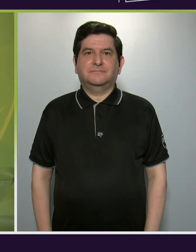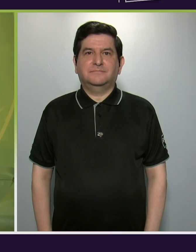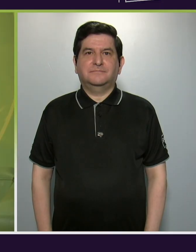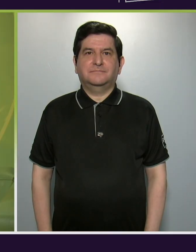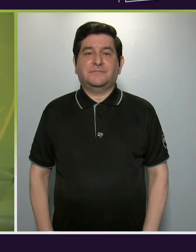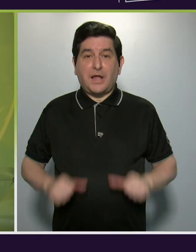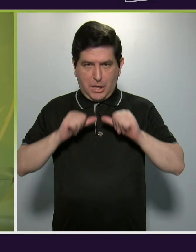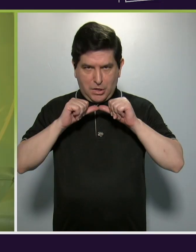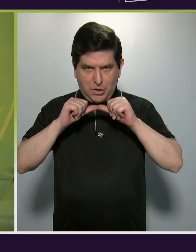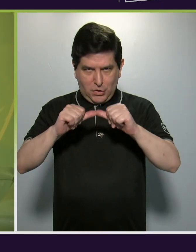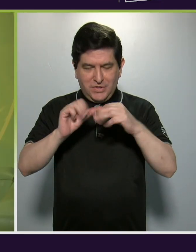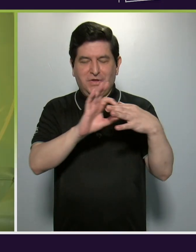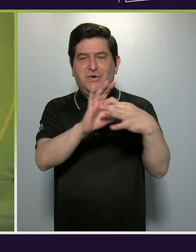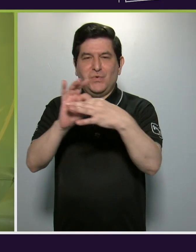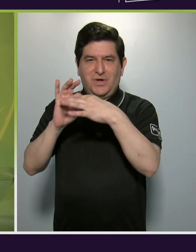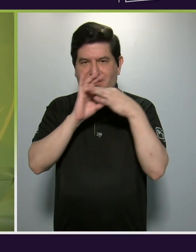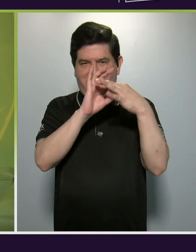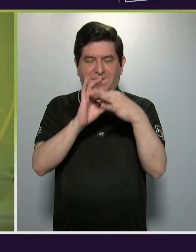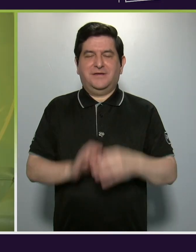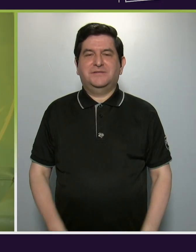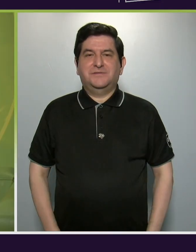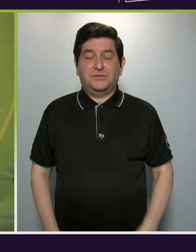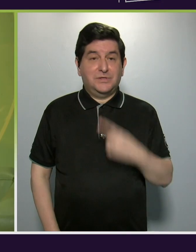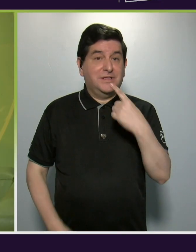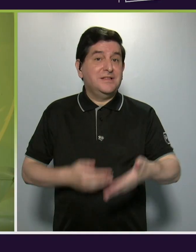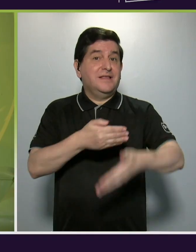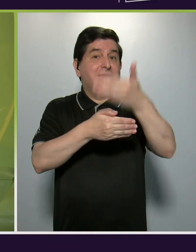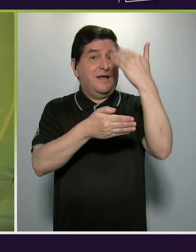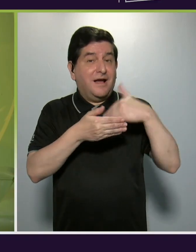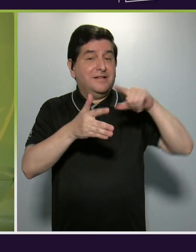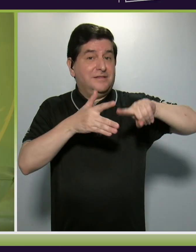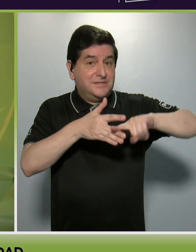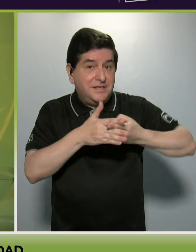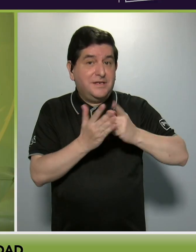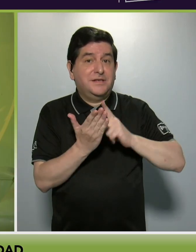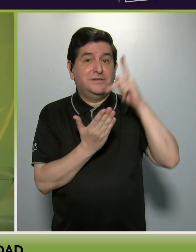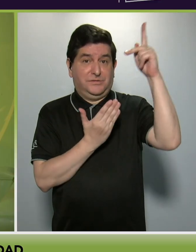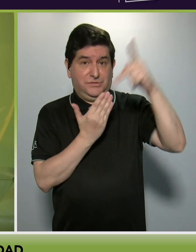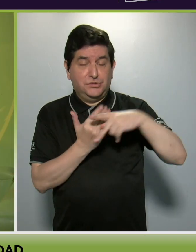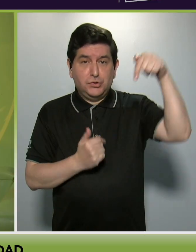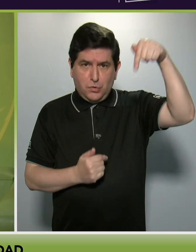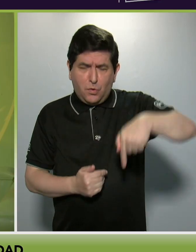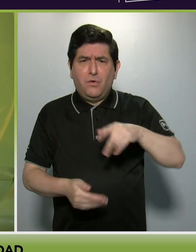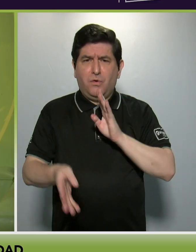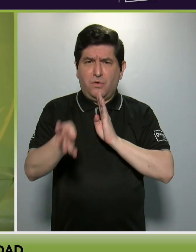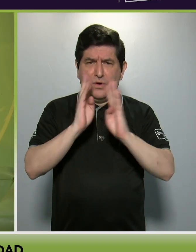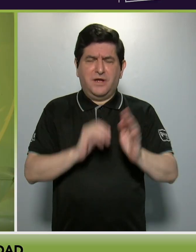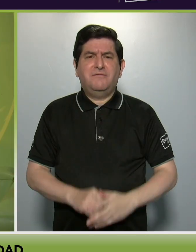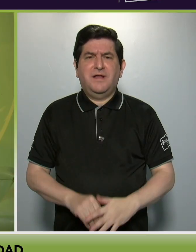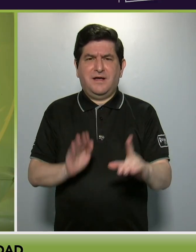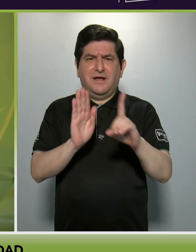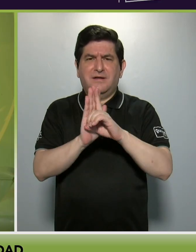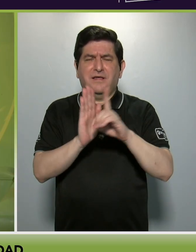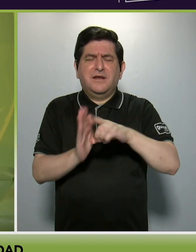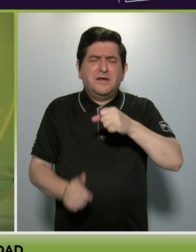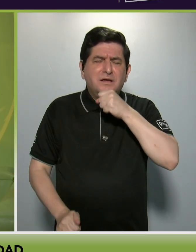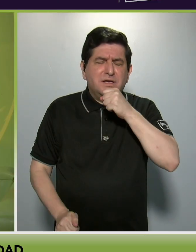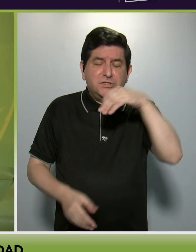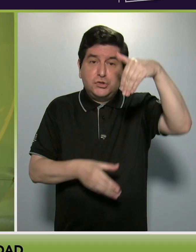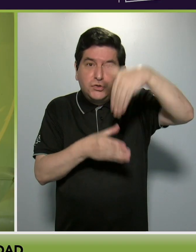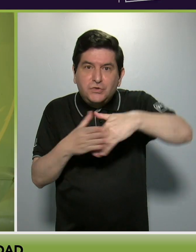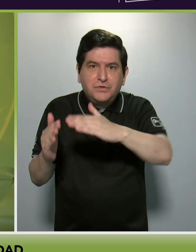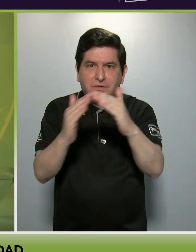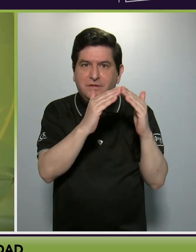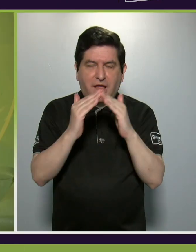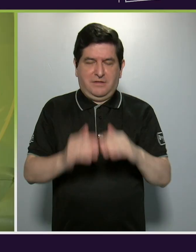Estamos de vuelta en Nexos y como les anuncié al inicio del programa, hoy vamos a conversar sobre el derecho a envejecer en comunidad